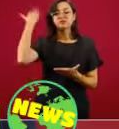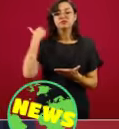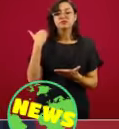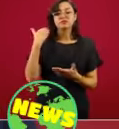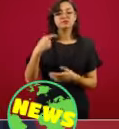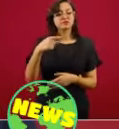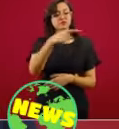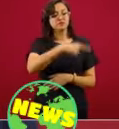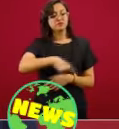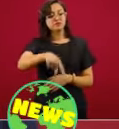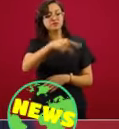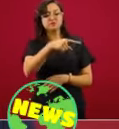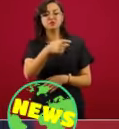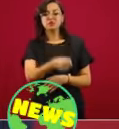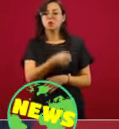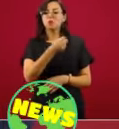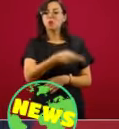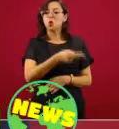eran privilegiados,